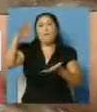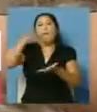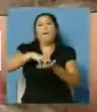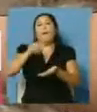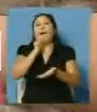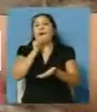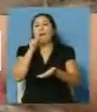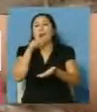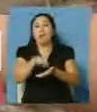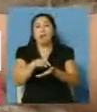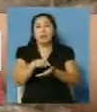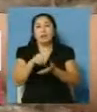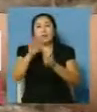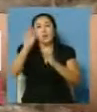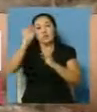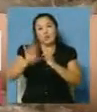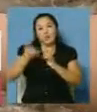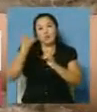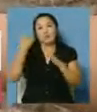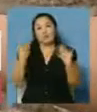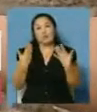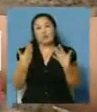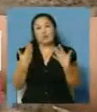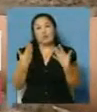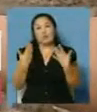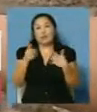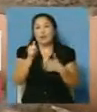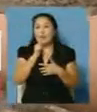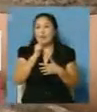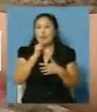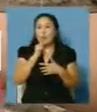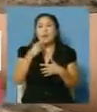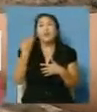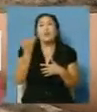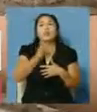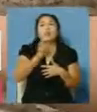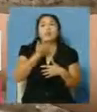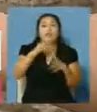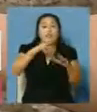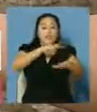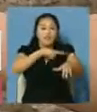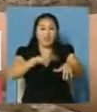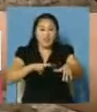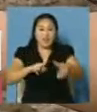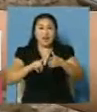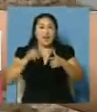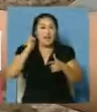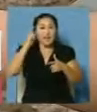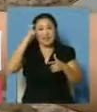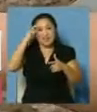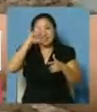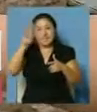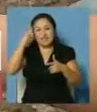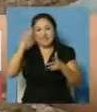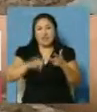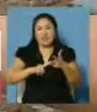la planta de agua, no solo va a tener la provisión del agua de Guerrero, sino de Yala y de una,